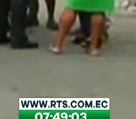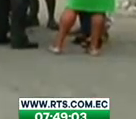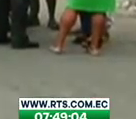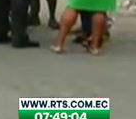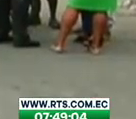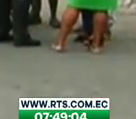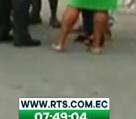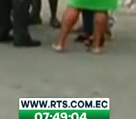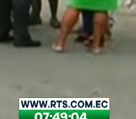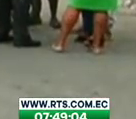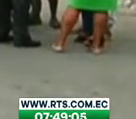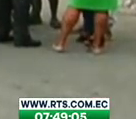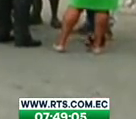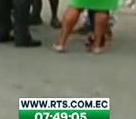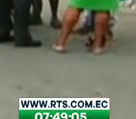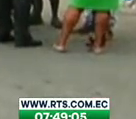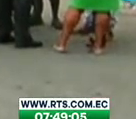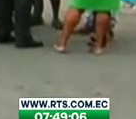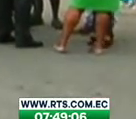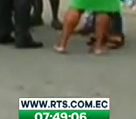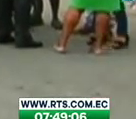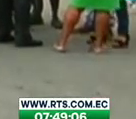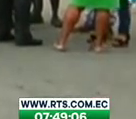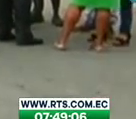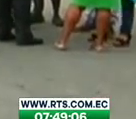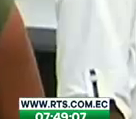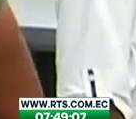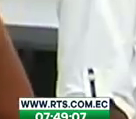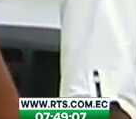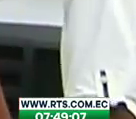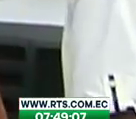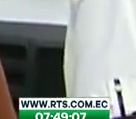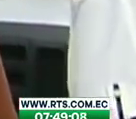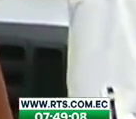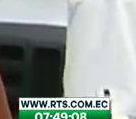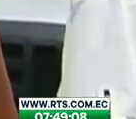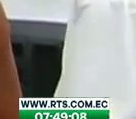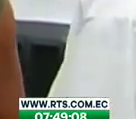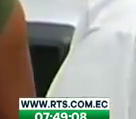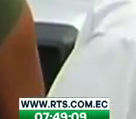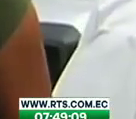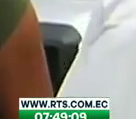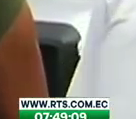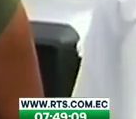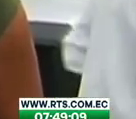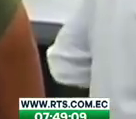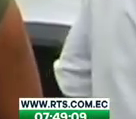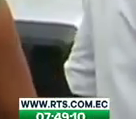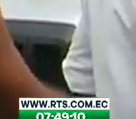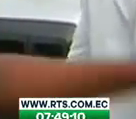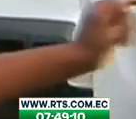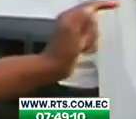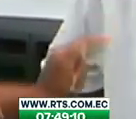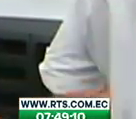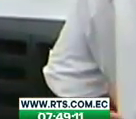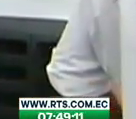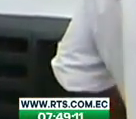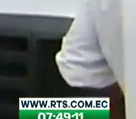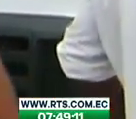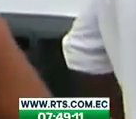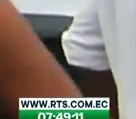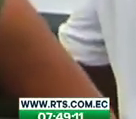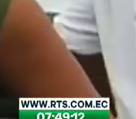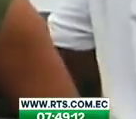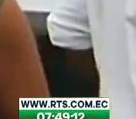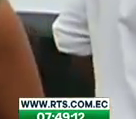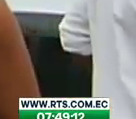llevar la paz que tanto anhela para este sector. Demolieron nuestras casas en la isla Trinitaria y nos dieron una casa aquí,